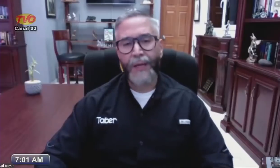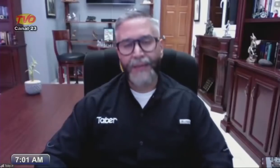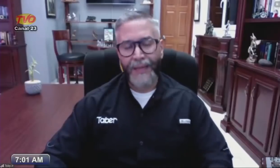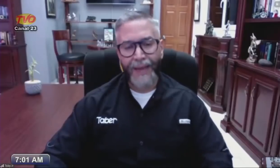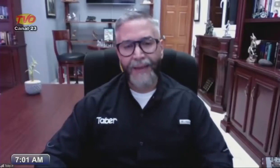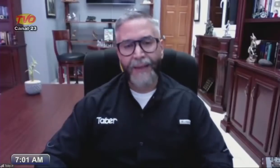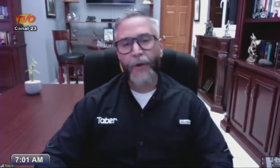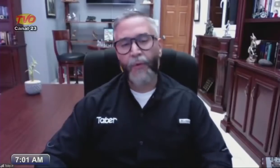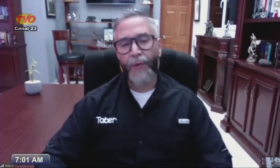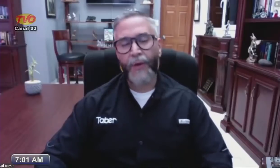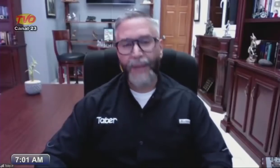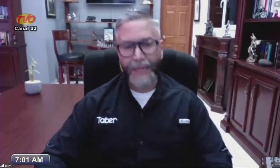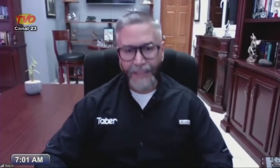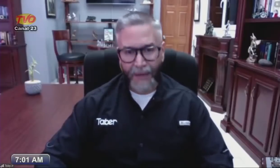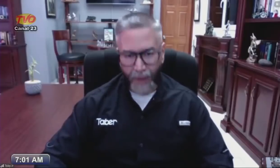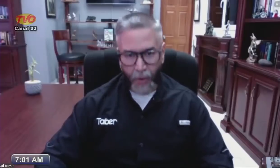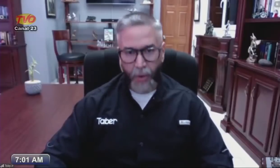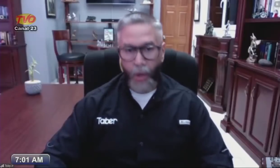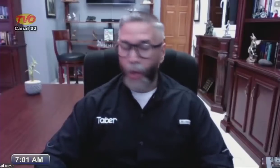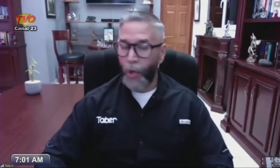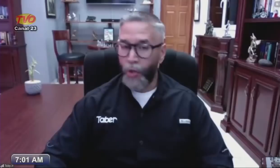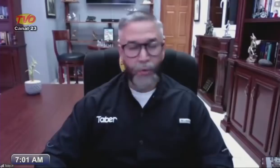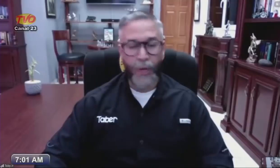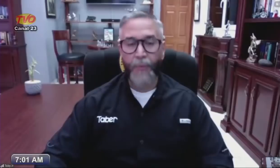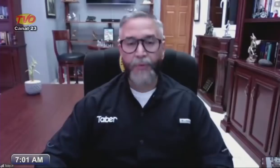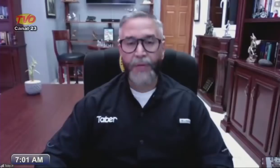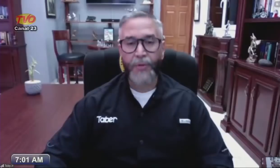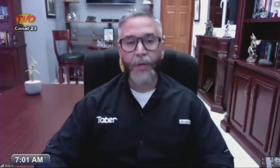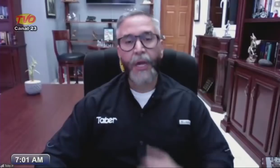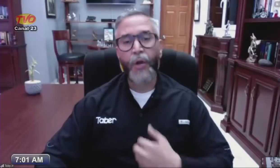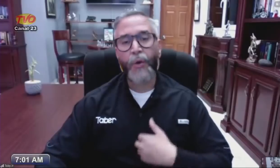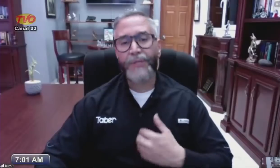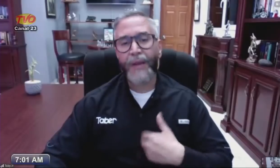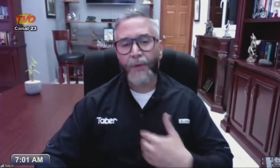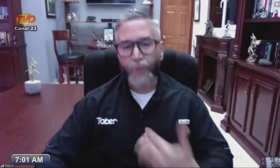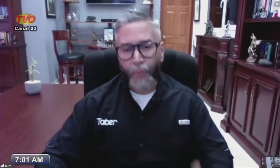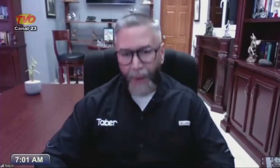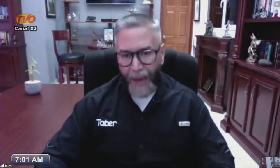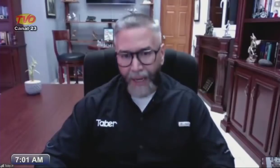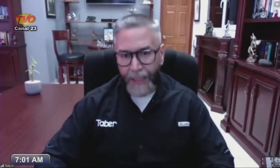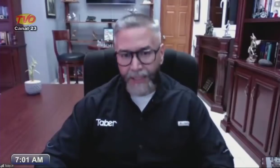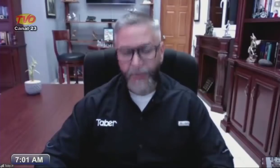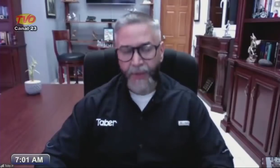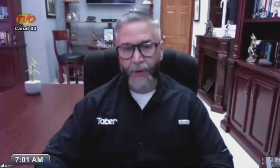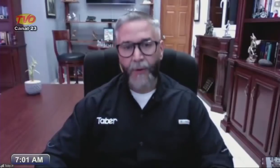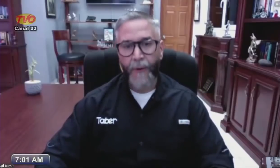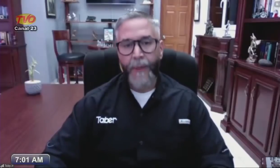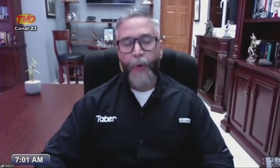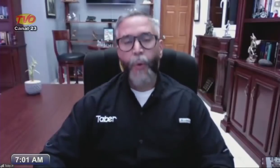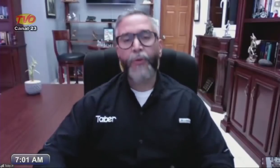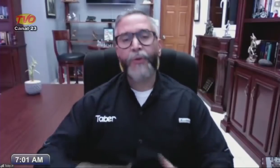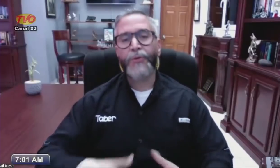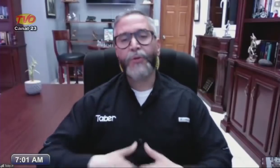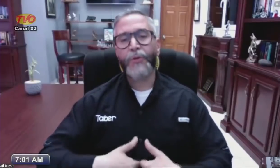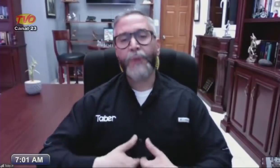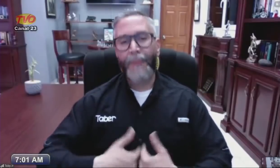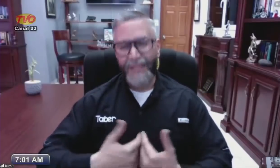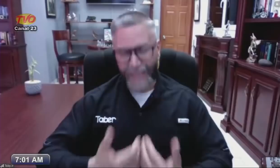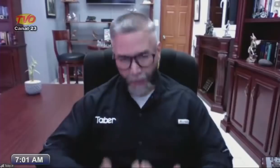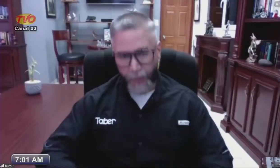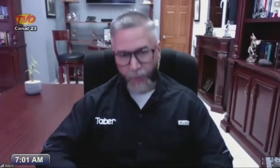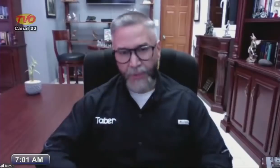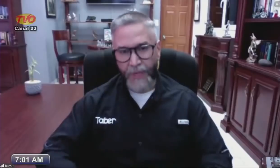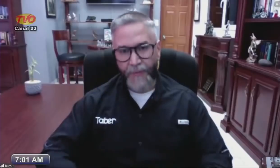ayuda directa del gobierno de el salvador y nunca lo hemos hecho y no está en nuestro plan es recibir cuando nosotros